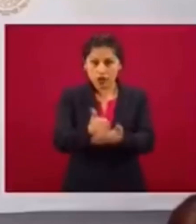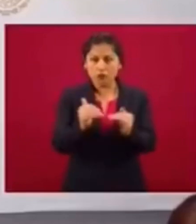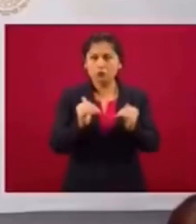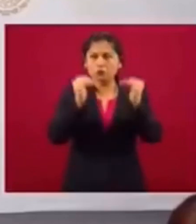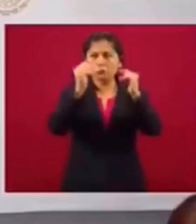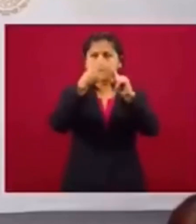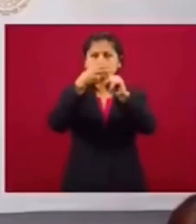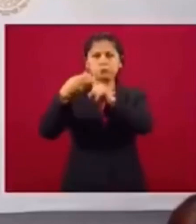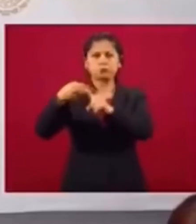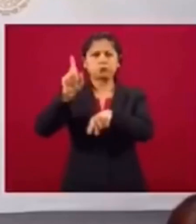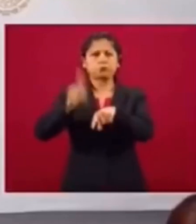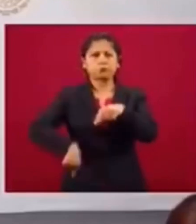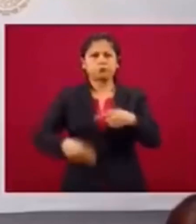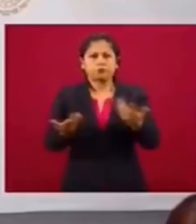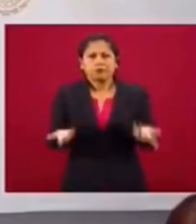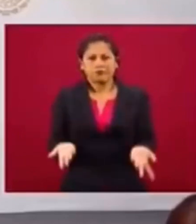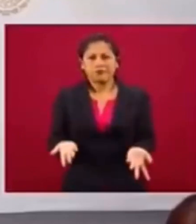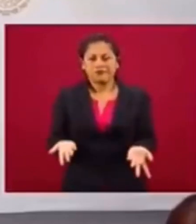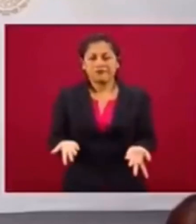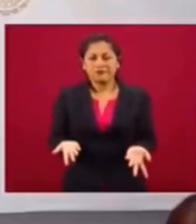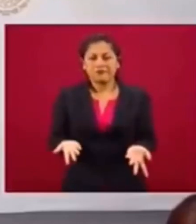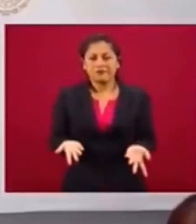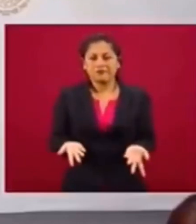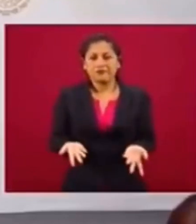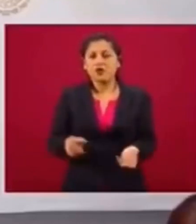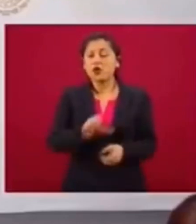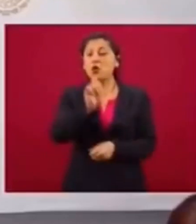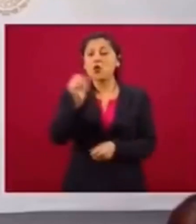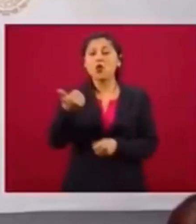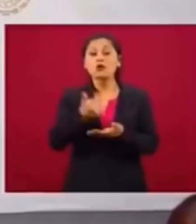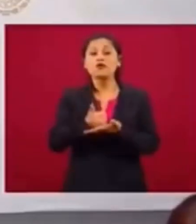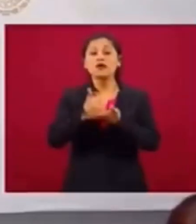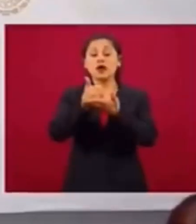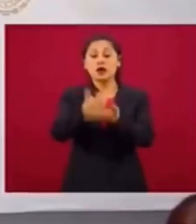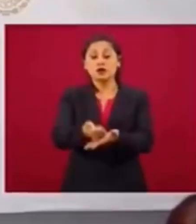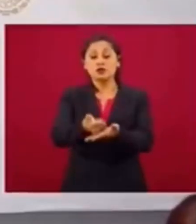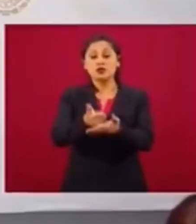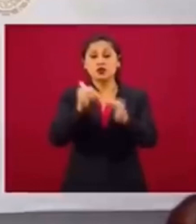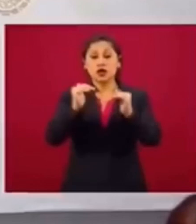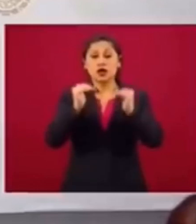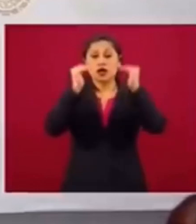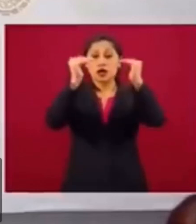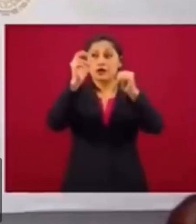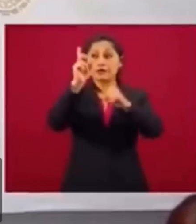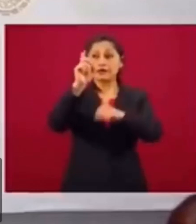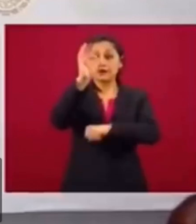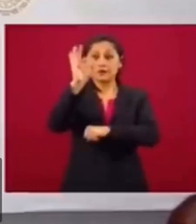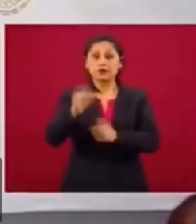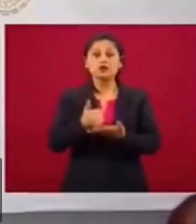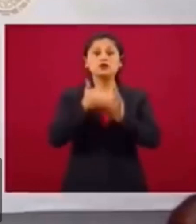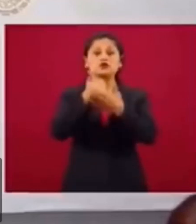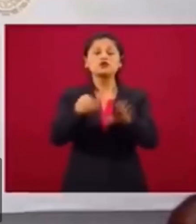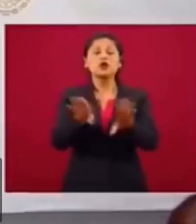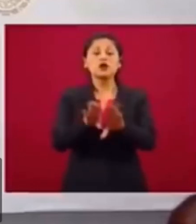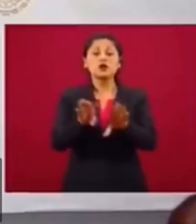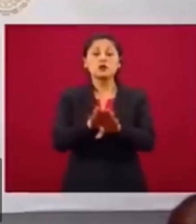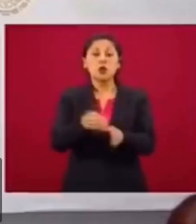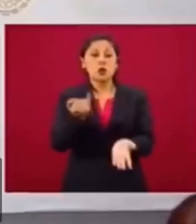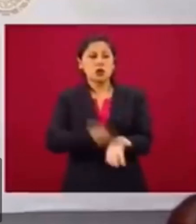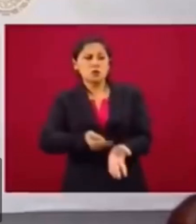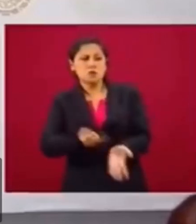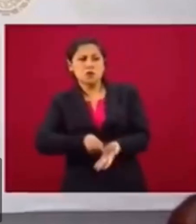como este se ayuda al 30% no aumentando impuestos